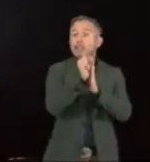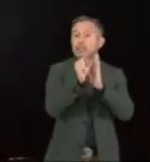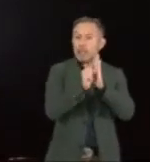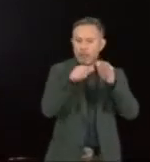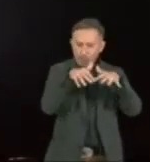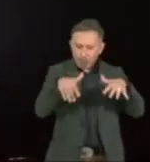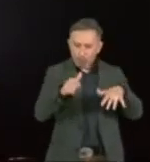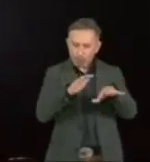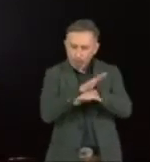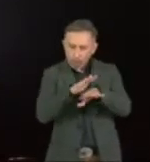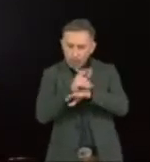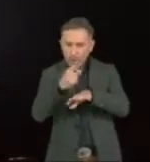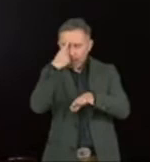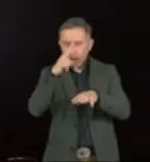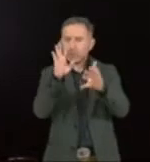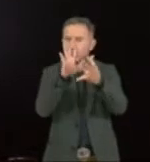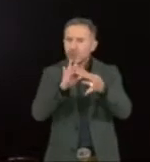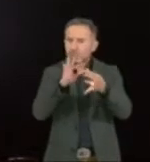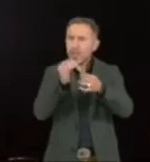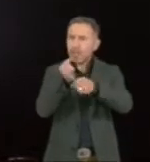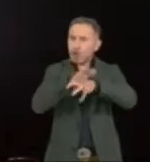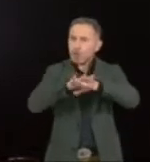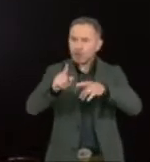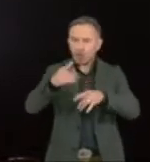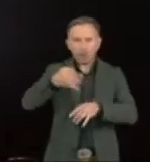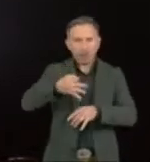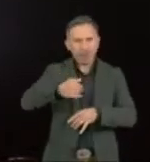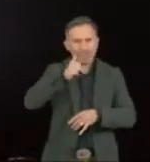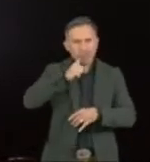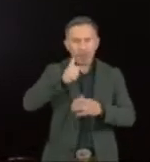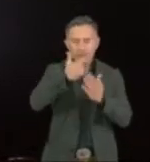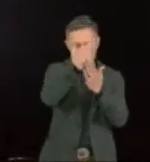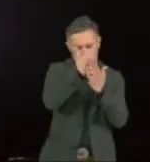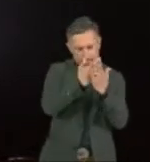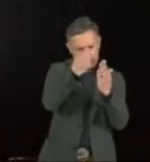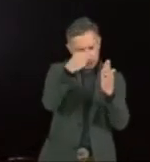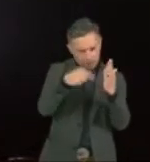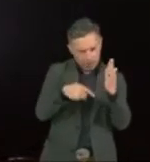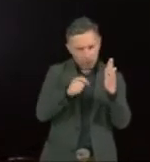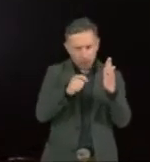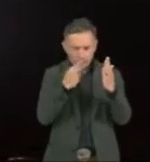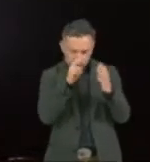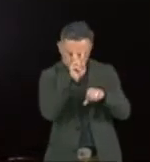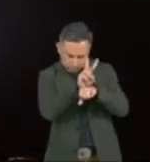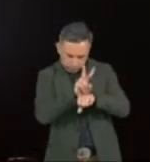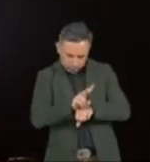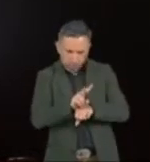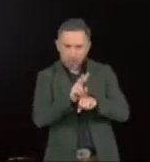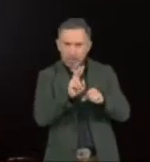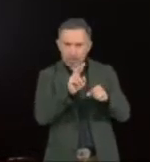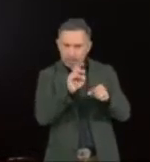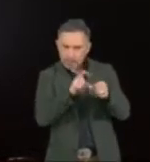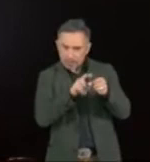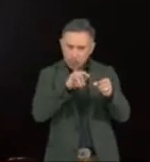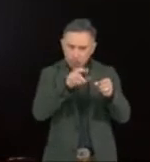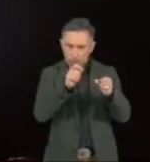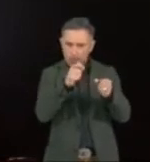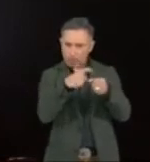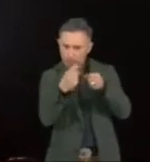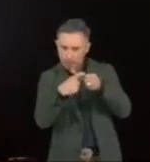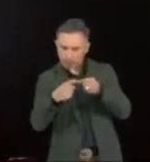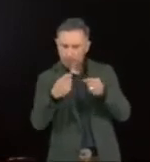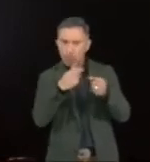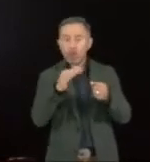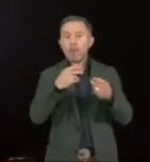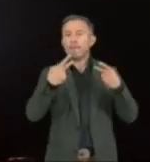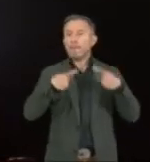información permear en todo momento se depuró y actualizó el padrón electoral y la lista nominal de electores para que el principio democrático de una cabeza